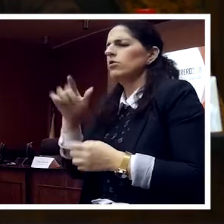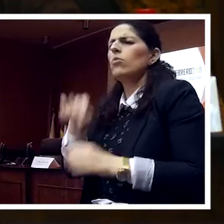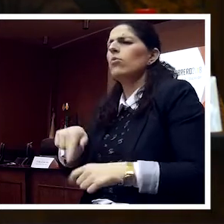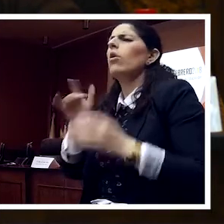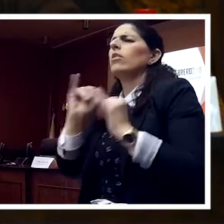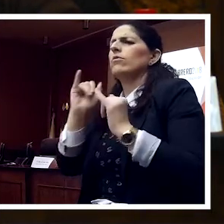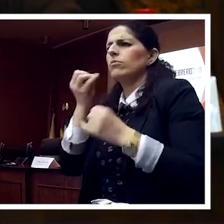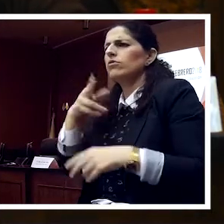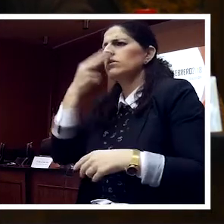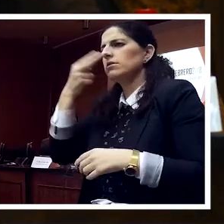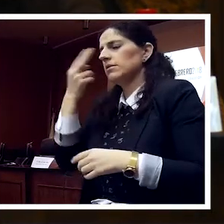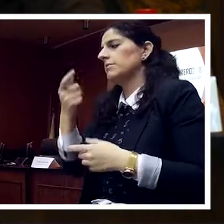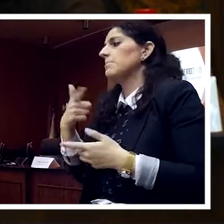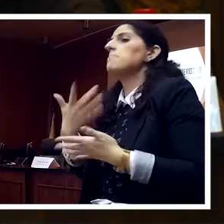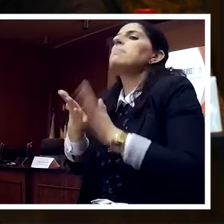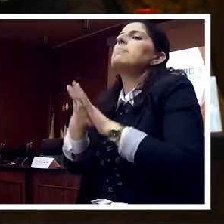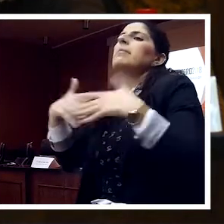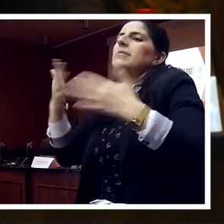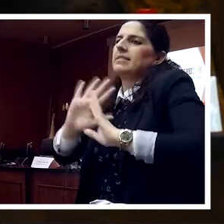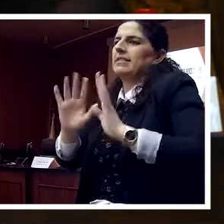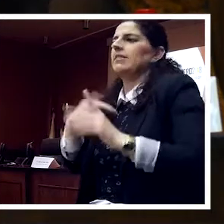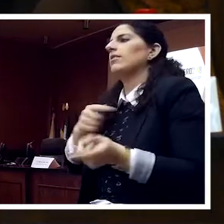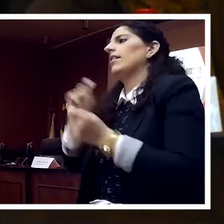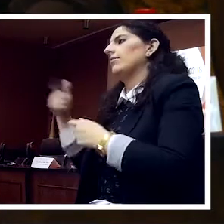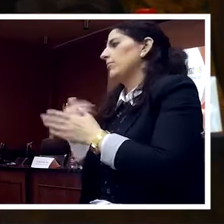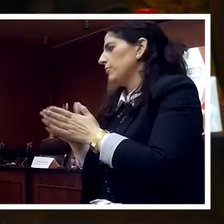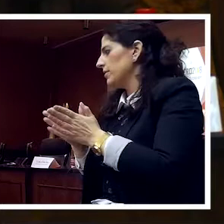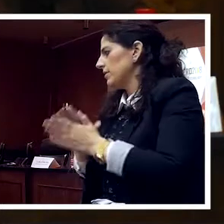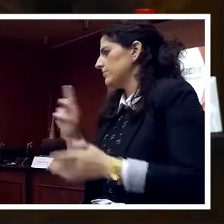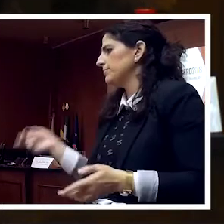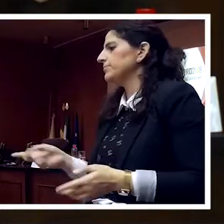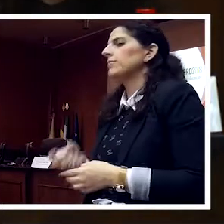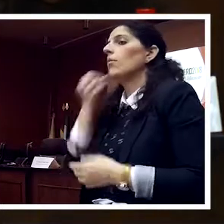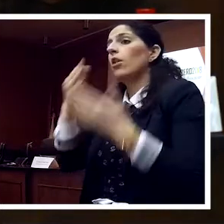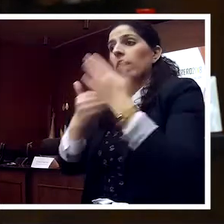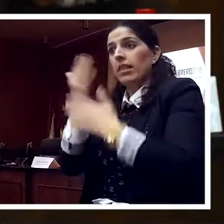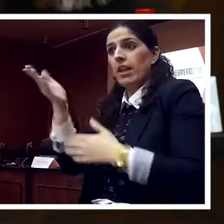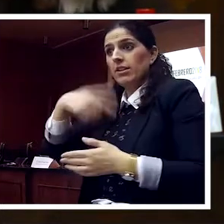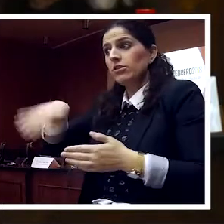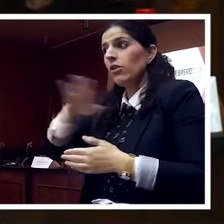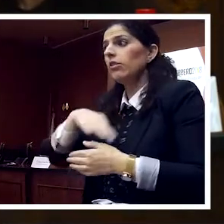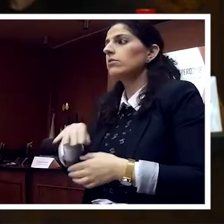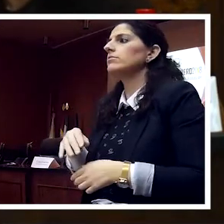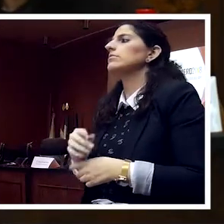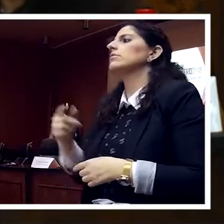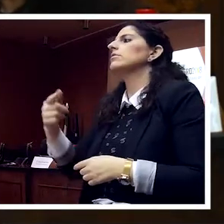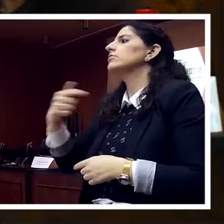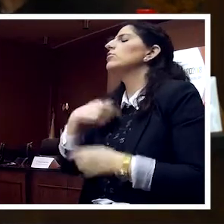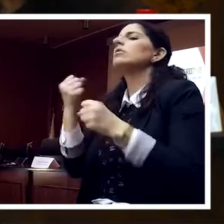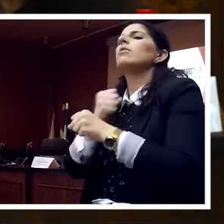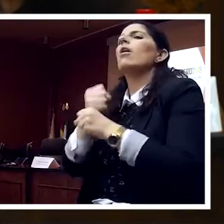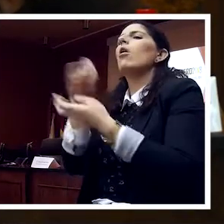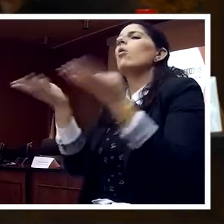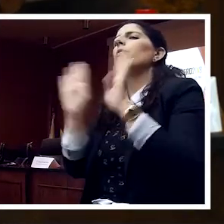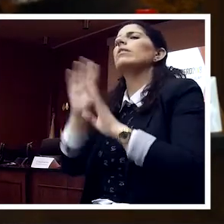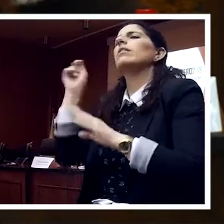mucho. Y sin más, le doy la palabra a mi compañero. Buenos días a todos. Mi nombre es Emilio del Campo, soy intensivista del Hospital